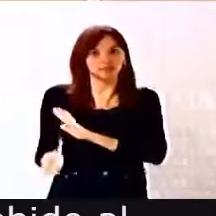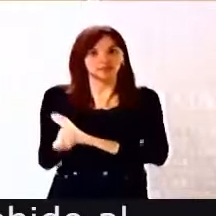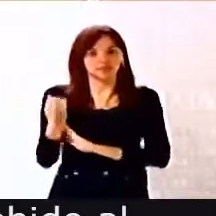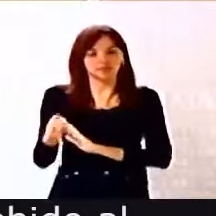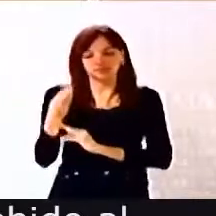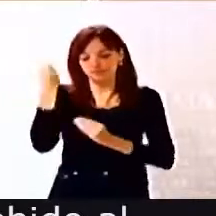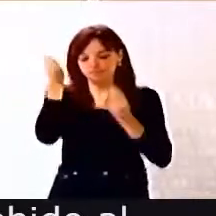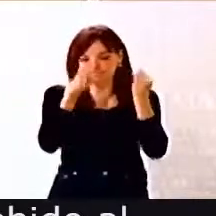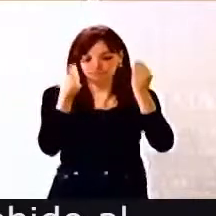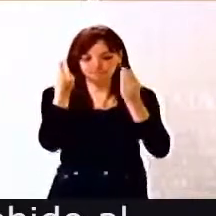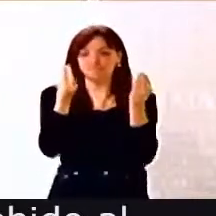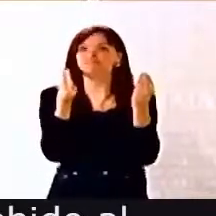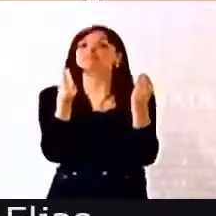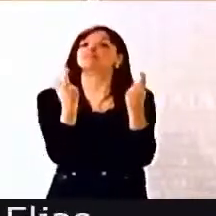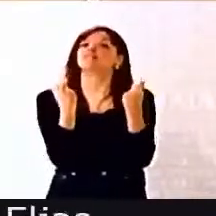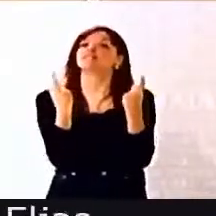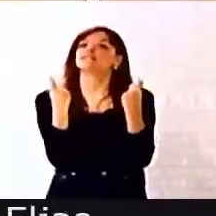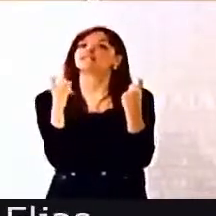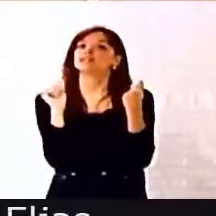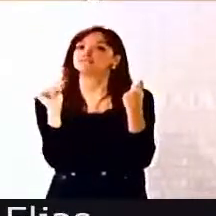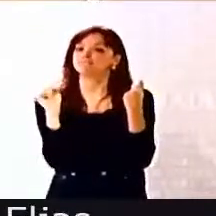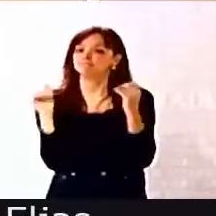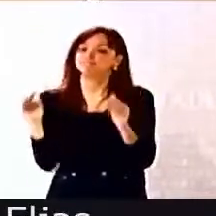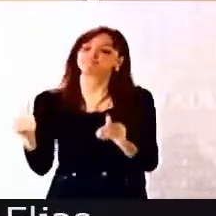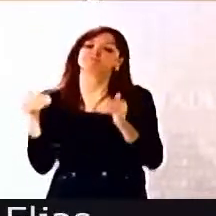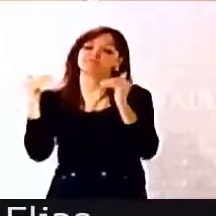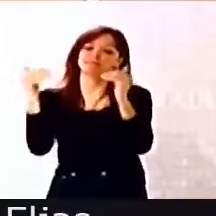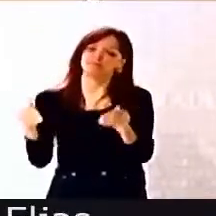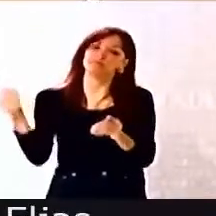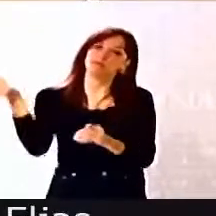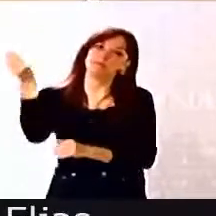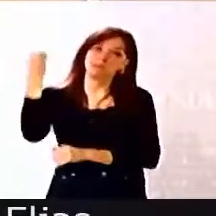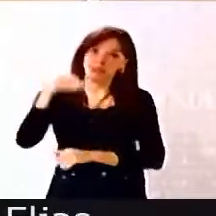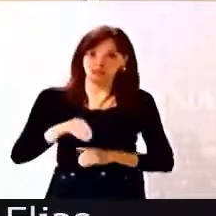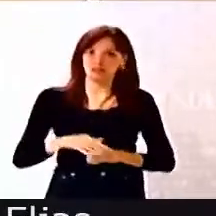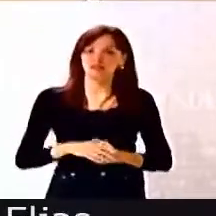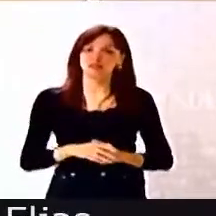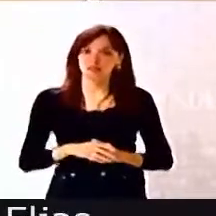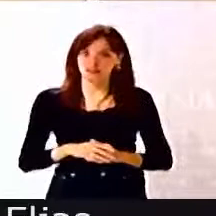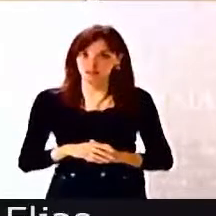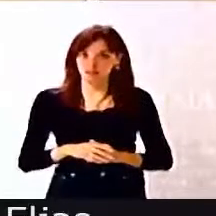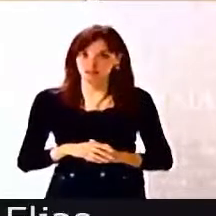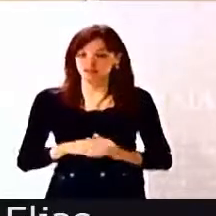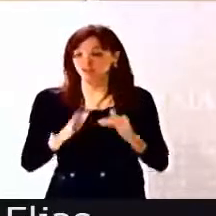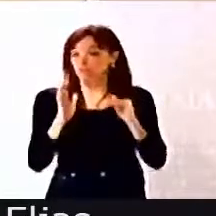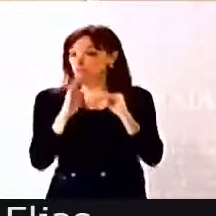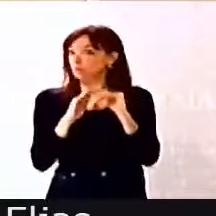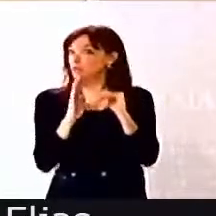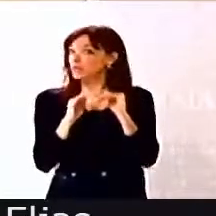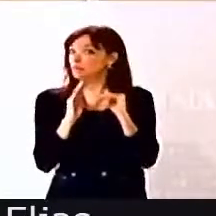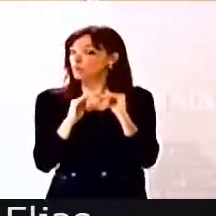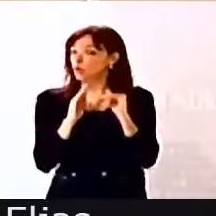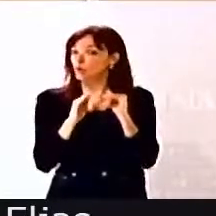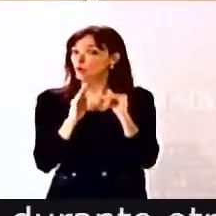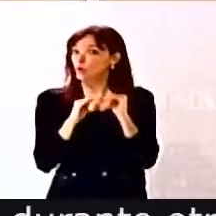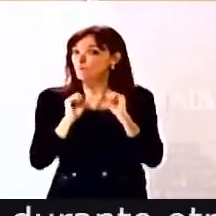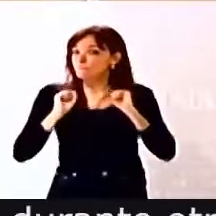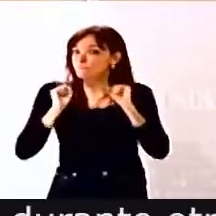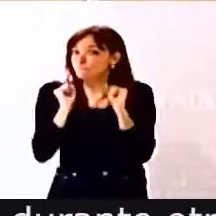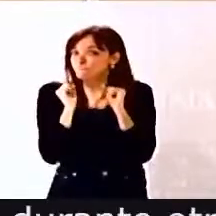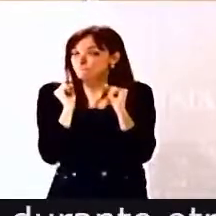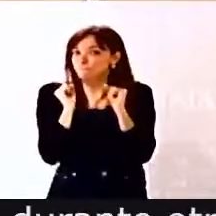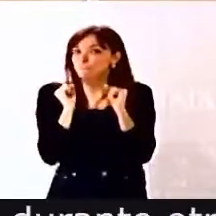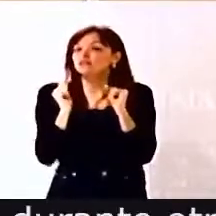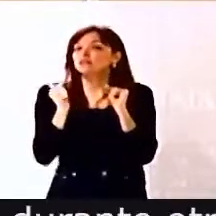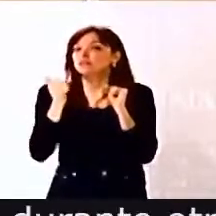entendemos que sería necesario prorrogar, al menos durante otro periodo de incubación más,